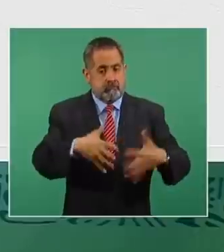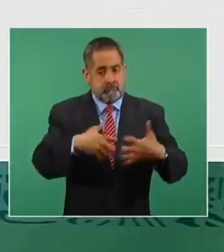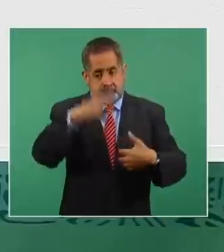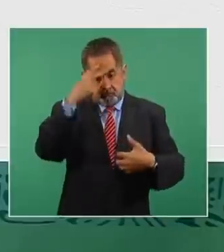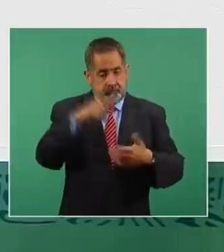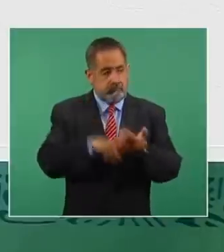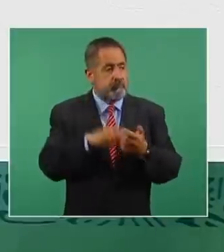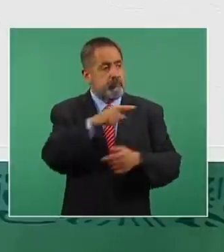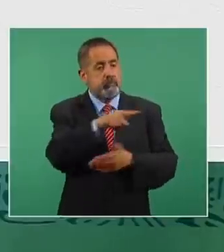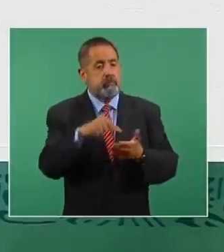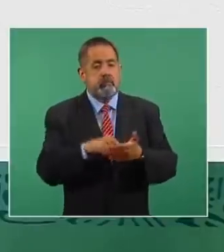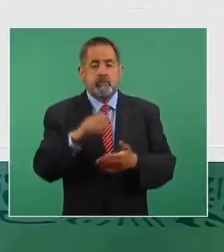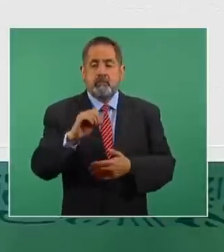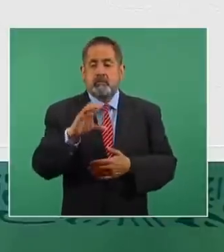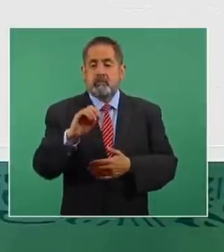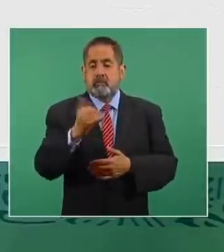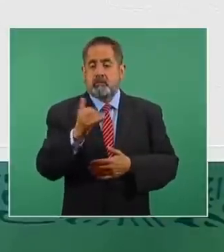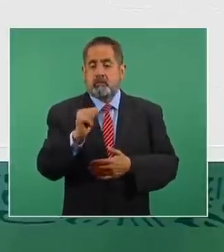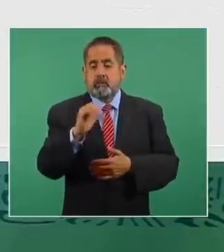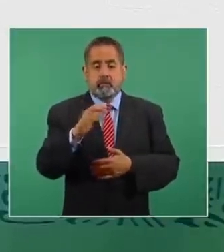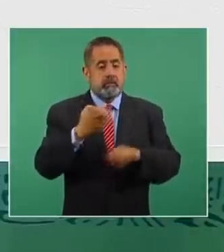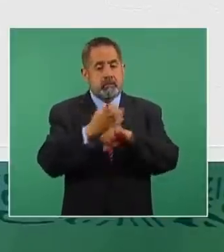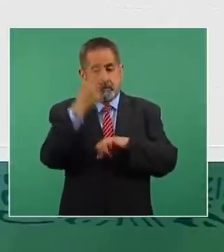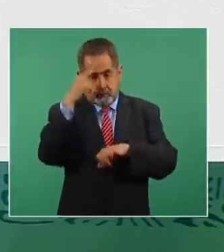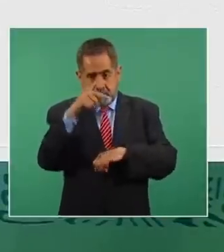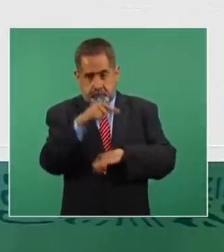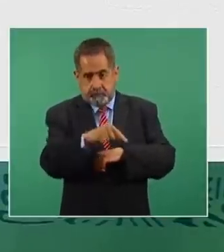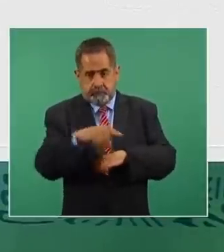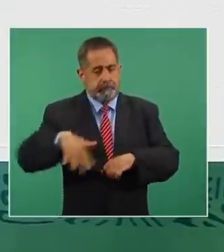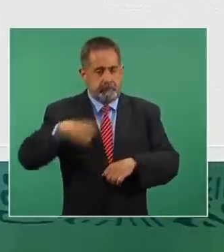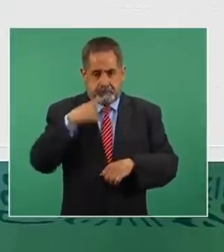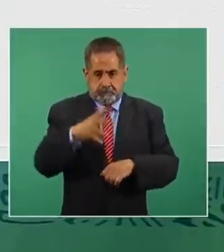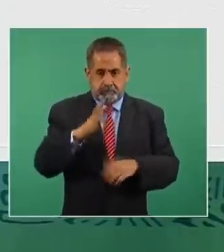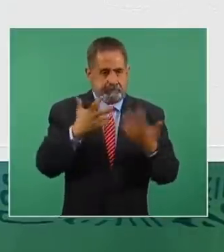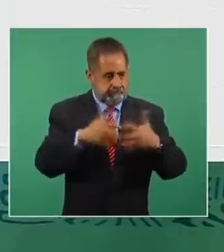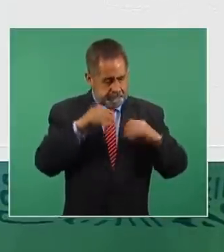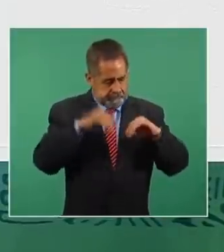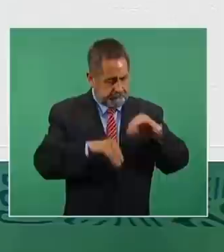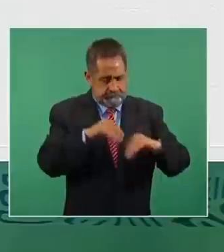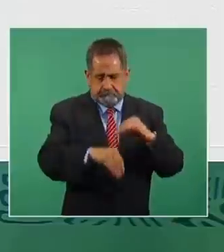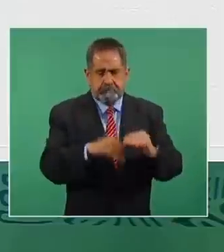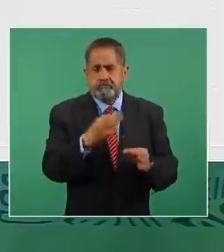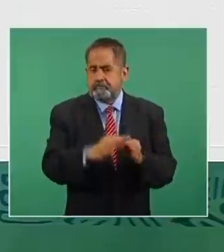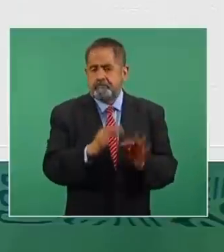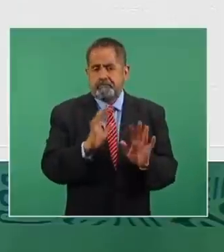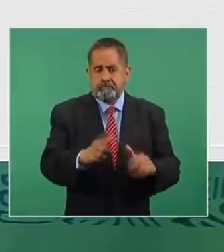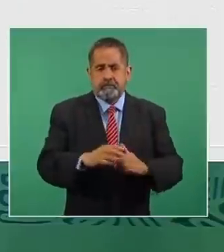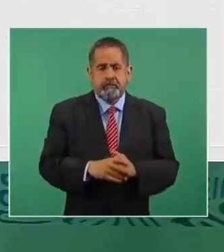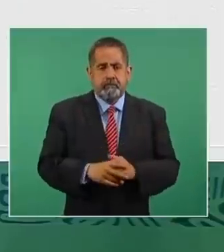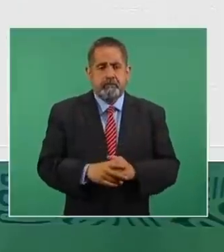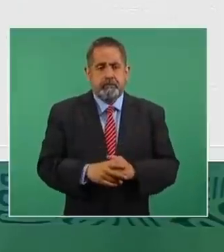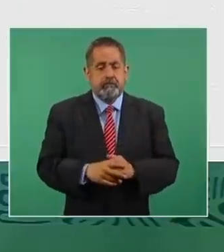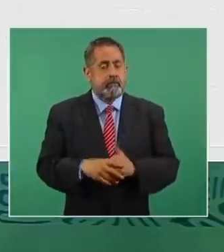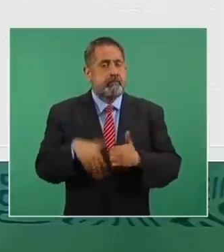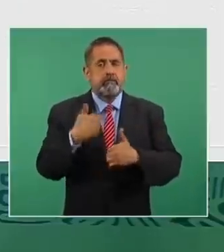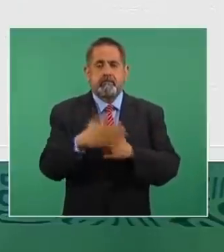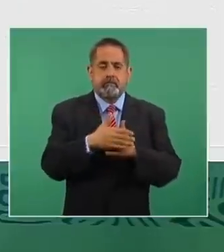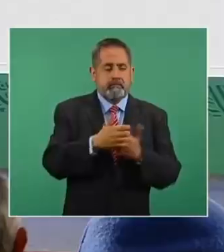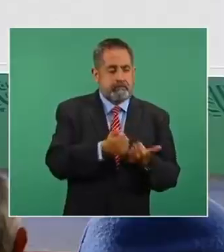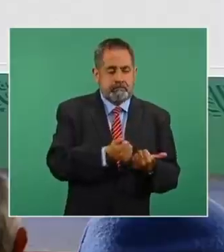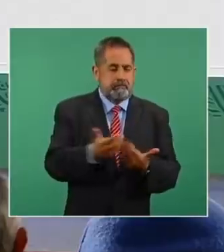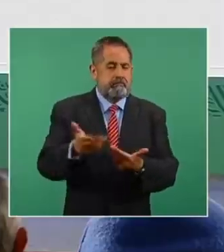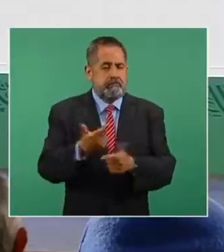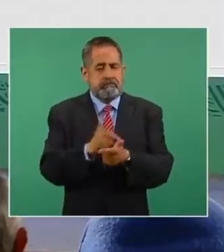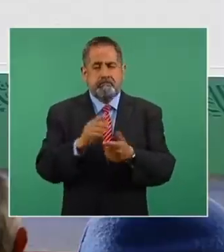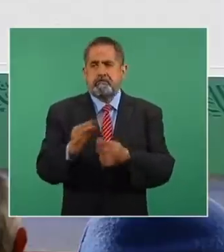México, en Ocoyoacac, en el Estado de México, como ya lo dije, ya produjo sus primeros lotes, estará entregando producto